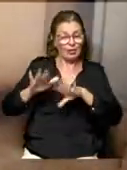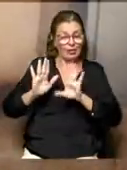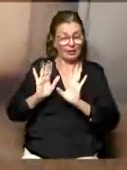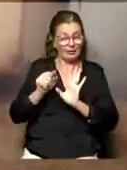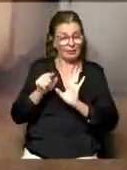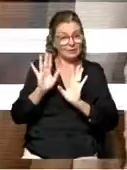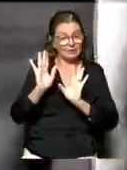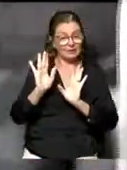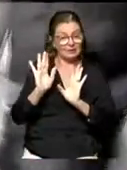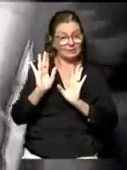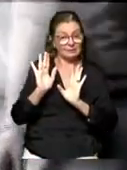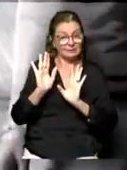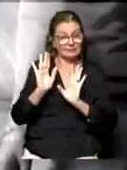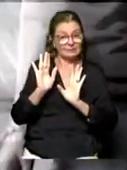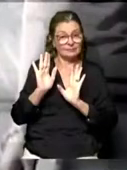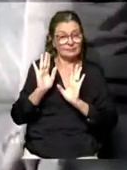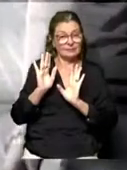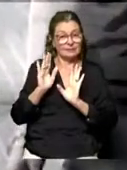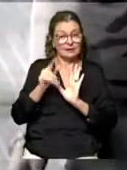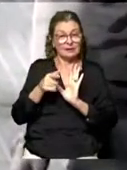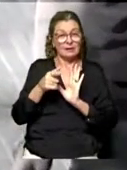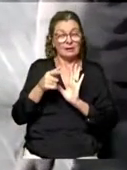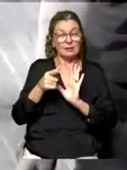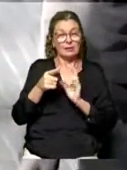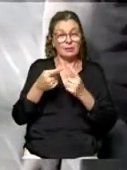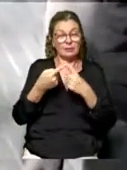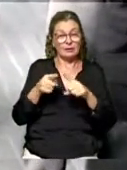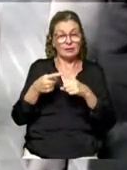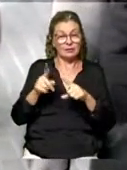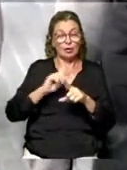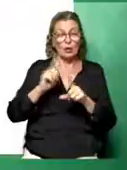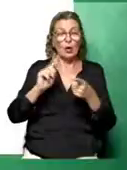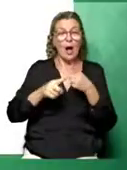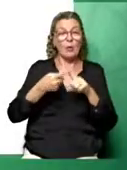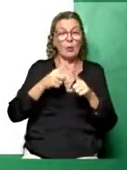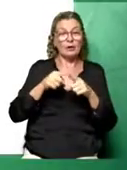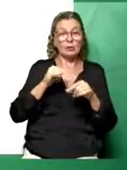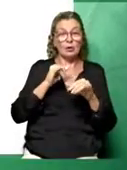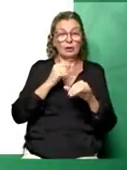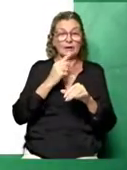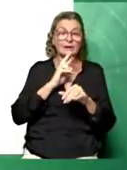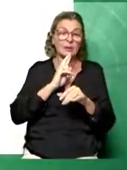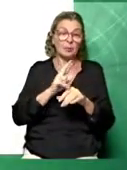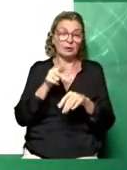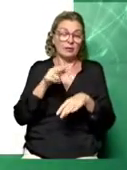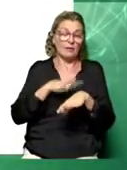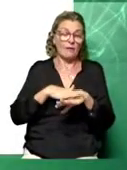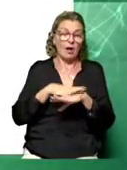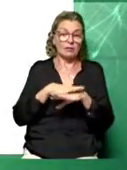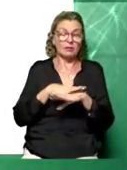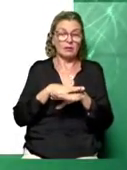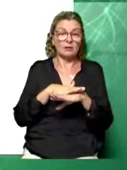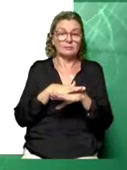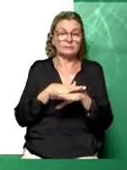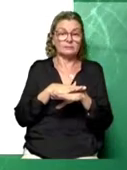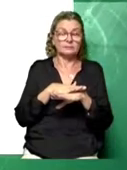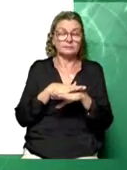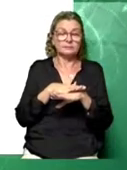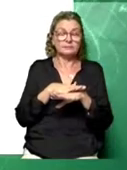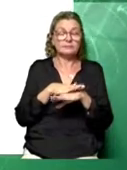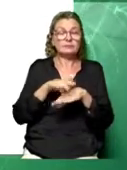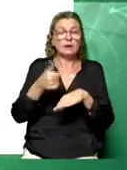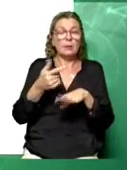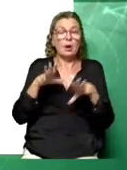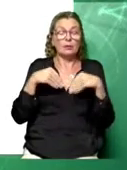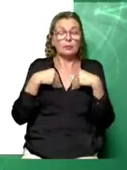se lo dejo al libre albedrío. Se hizo un descargo sobre las partes en las que no acuerdo y en base a eso luego asumo que